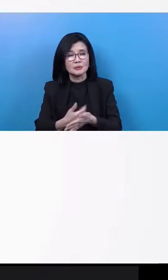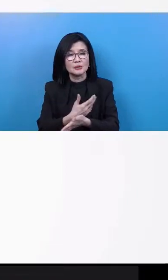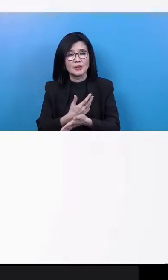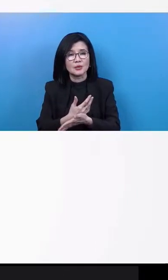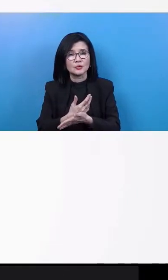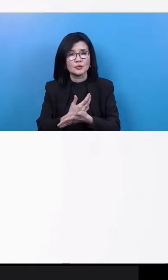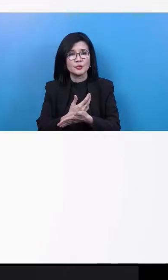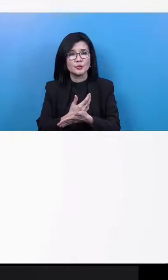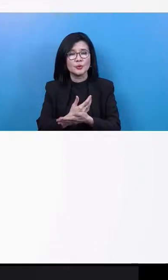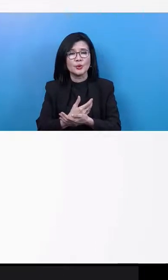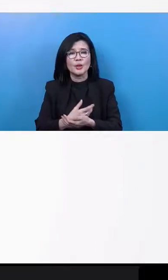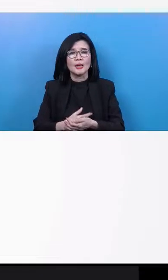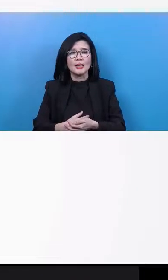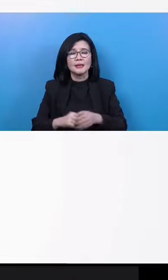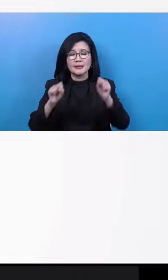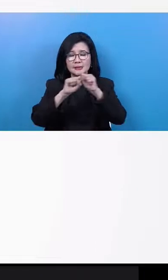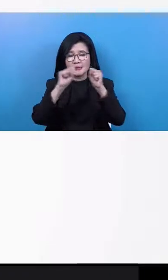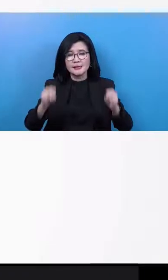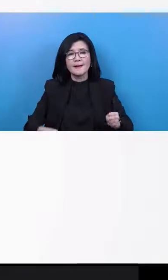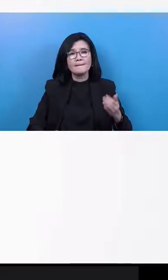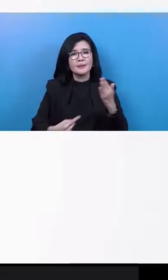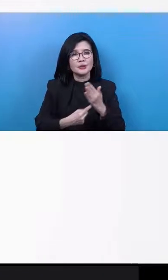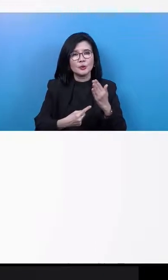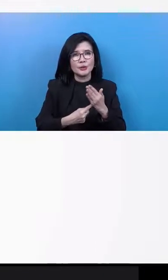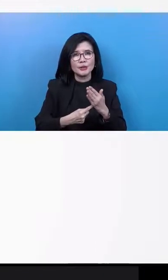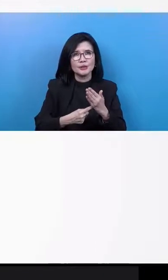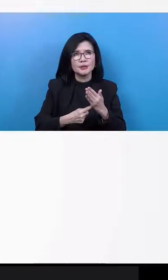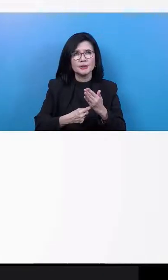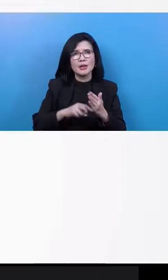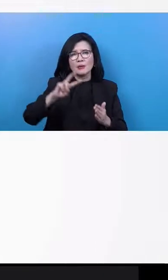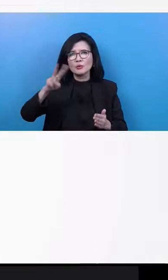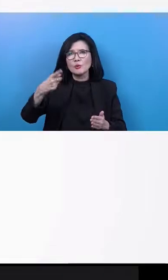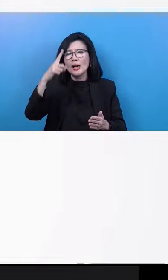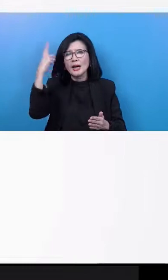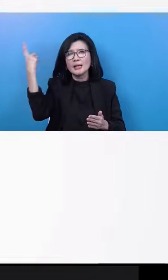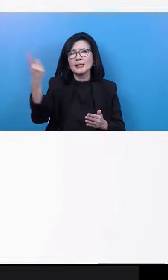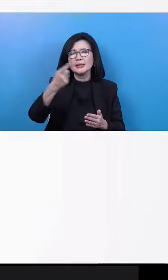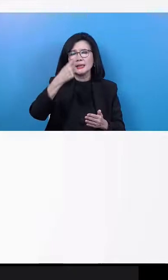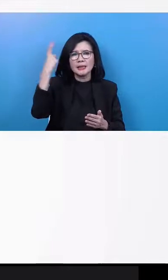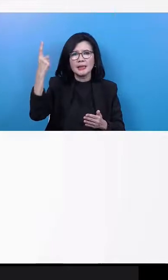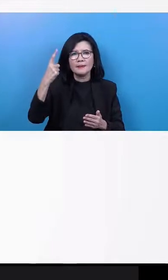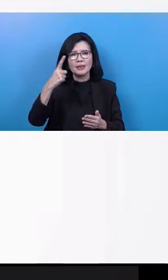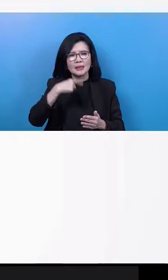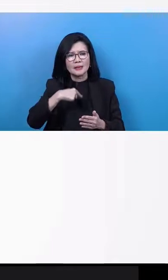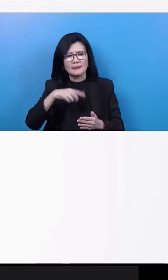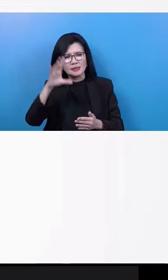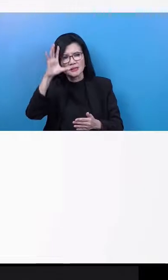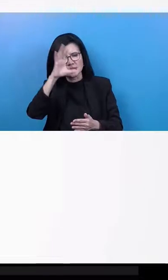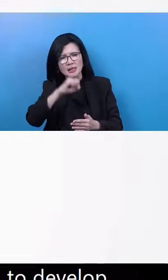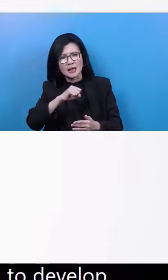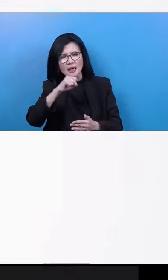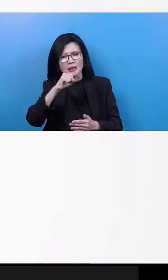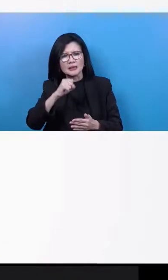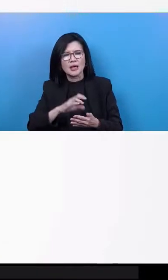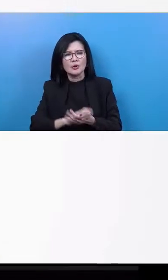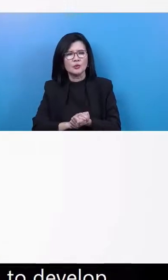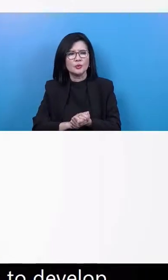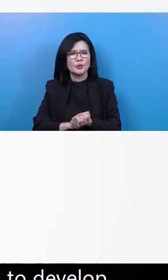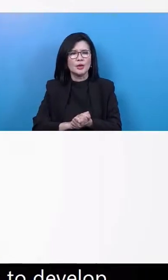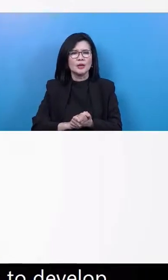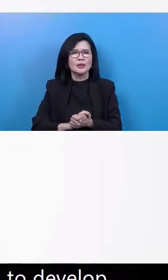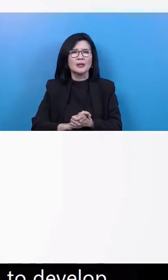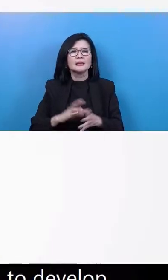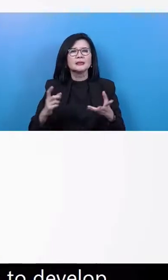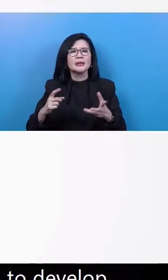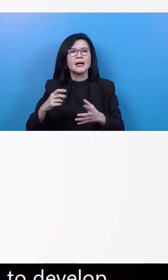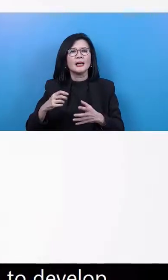la inversión y cuál está siendo la inversión de nuestros gobiernos en relación a evitar la aparición de nuevos